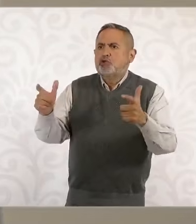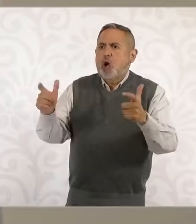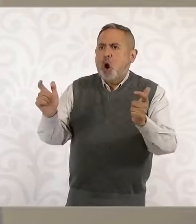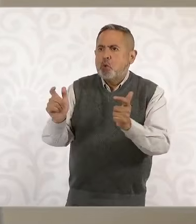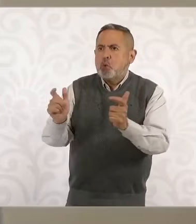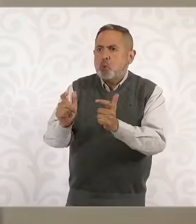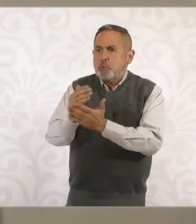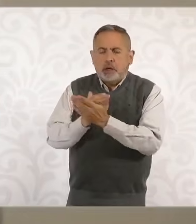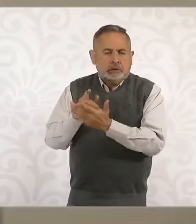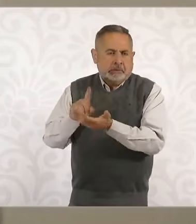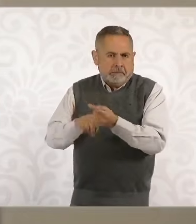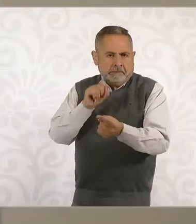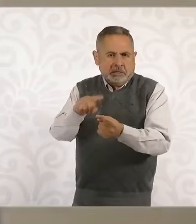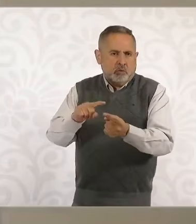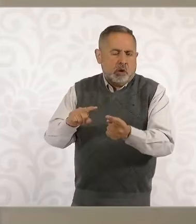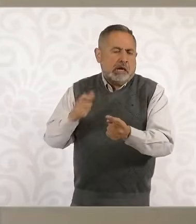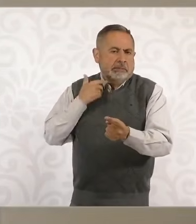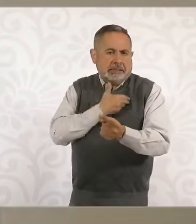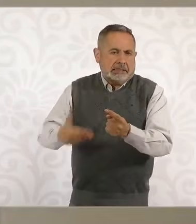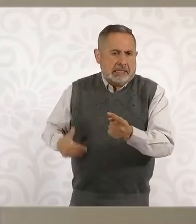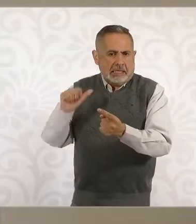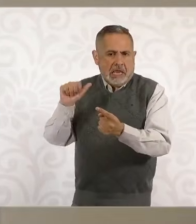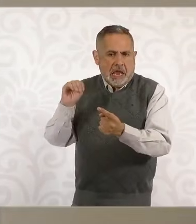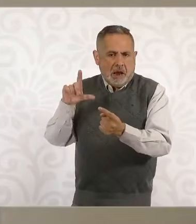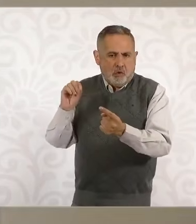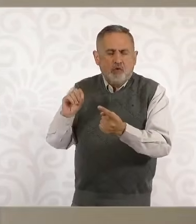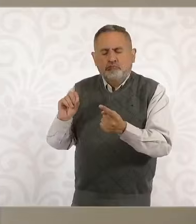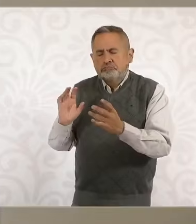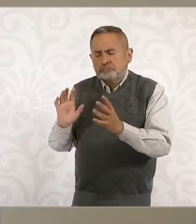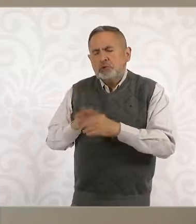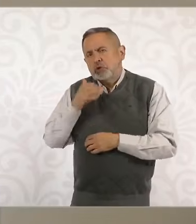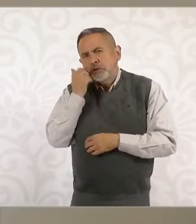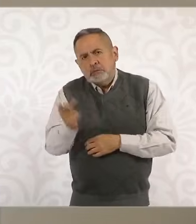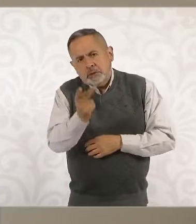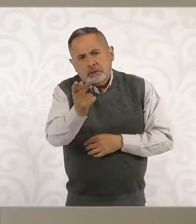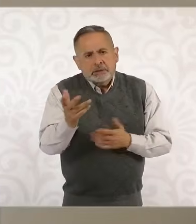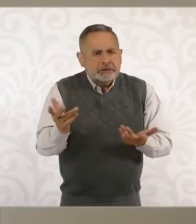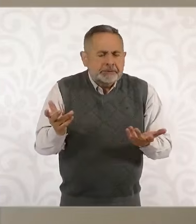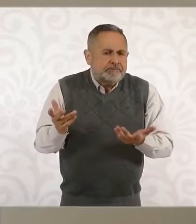del expresidente Andrés Manuel López Obrador, pues yo quería preguntarle